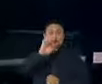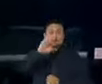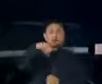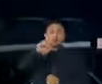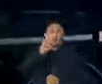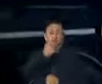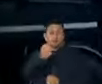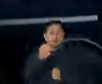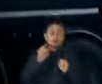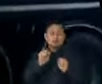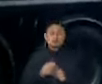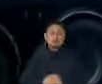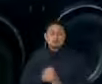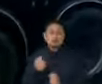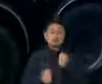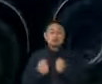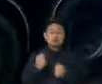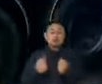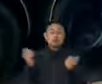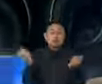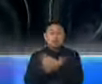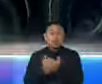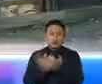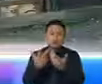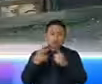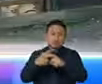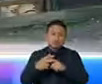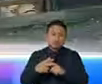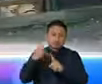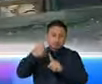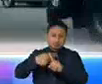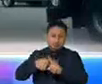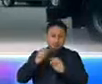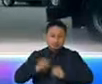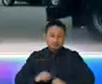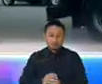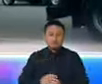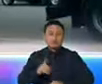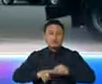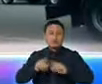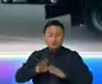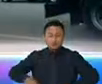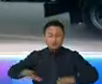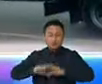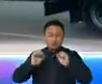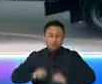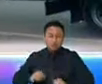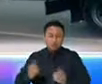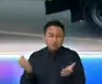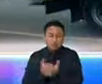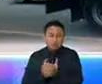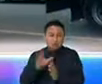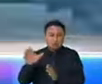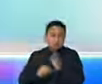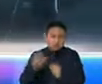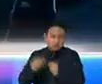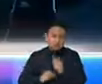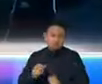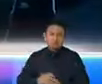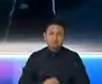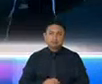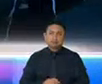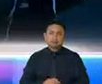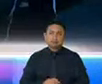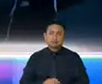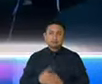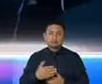arrendará 40 recolectores de basura que cubrirán parte de las necesidades de recolección de desechos sólidos del Distrito Metropolitano. De aquí